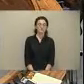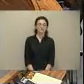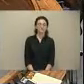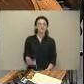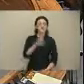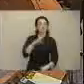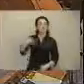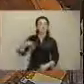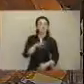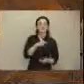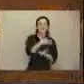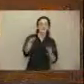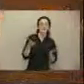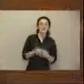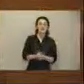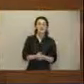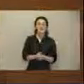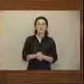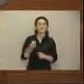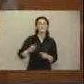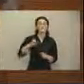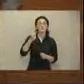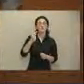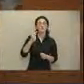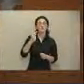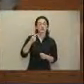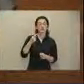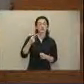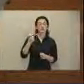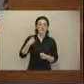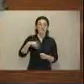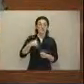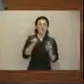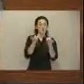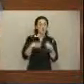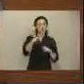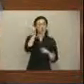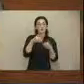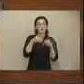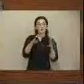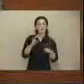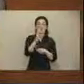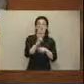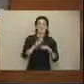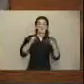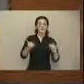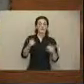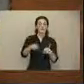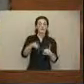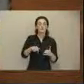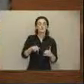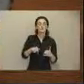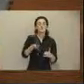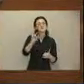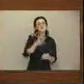Señor presidente, señorías, en primer lugar, y dado que estamos en un acto inaugural en este Parlamento,